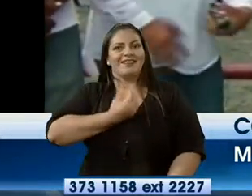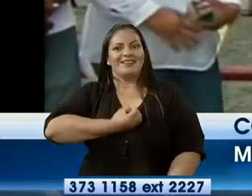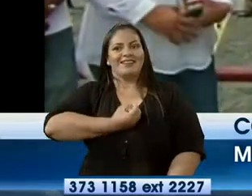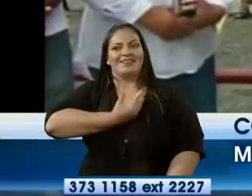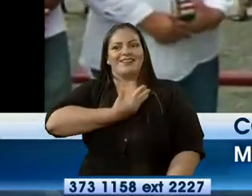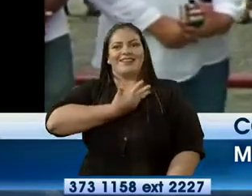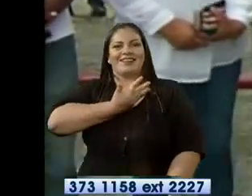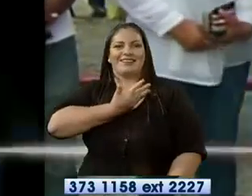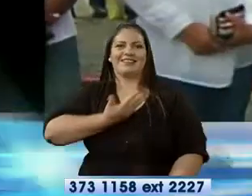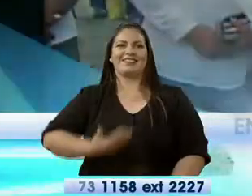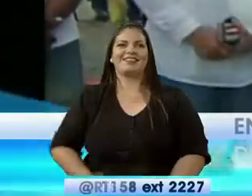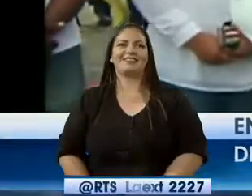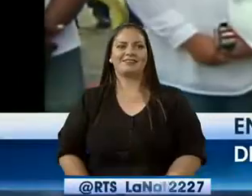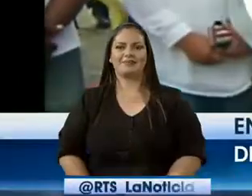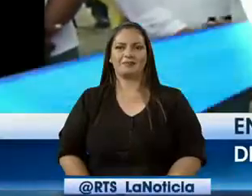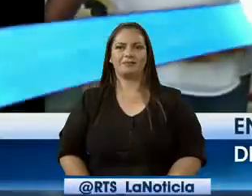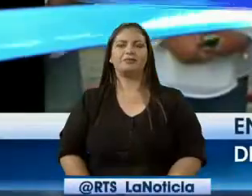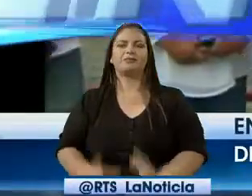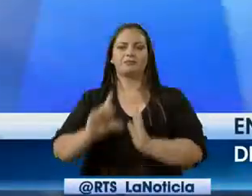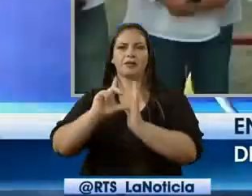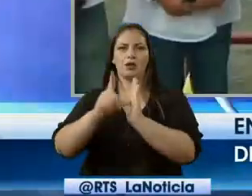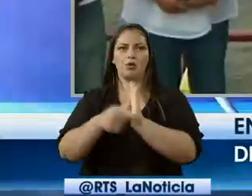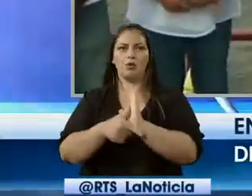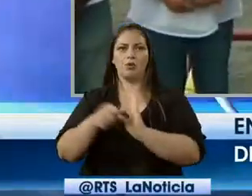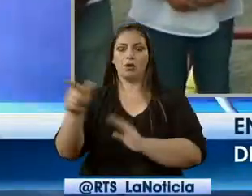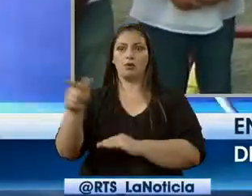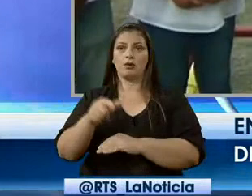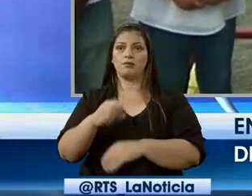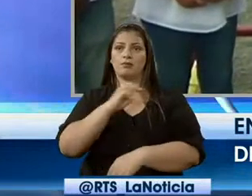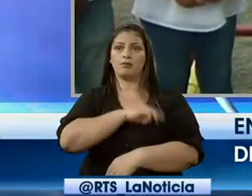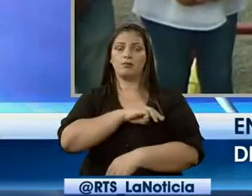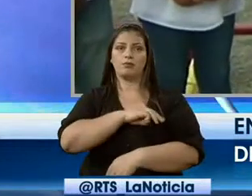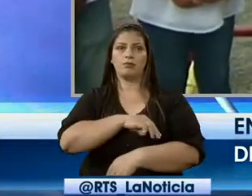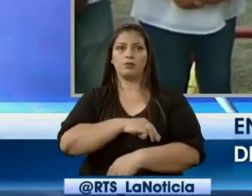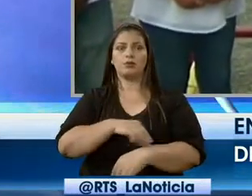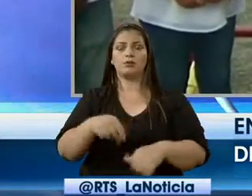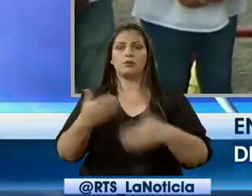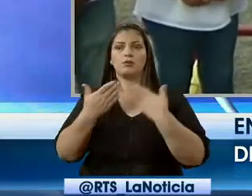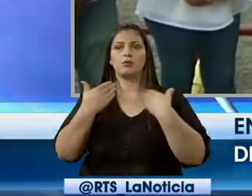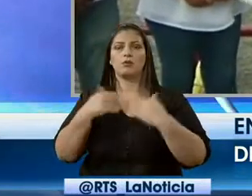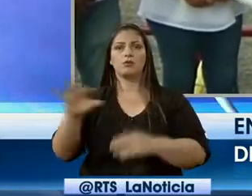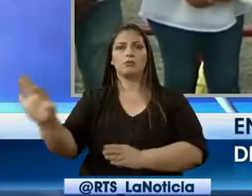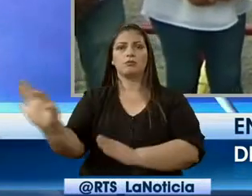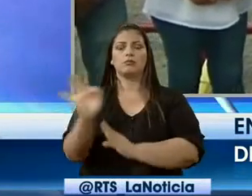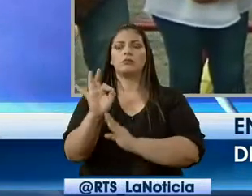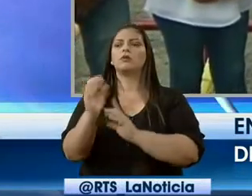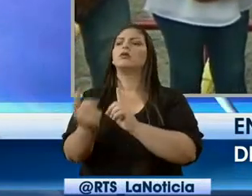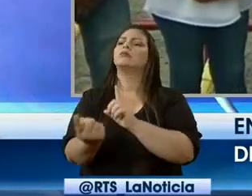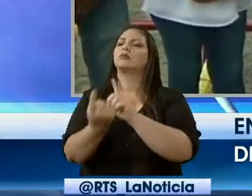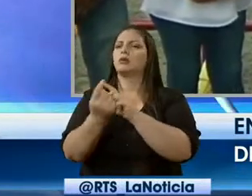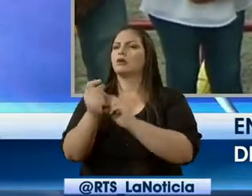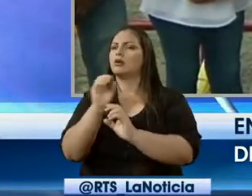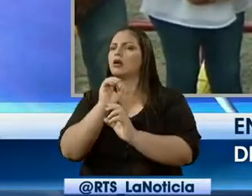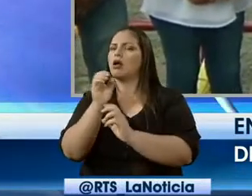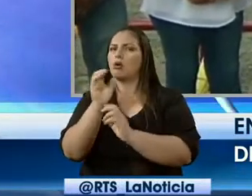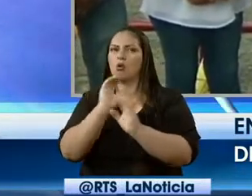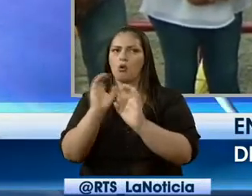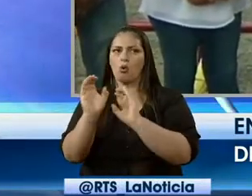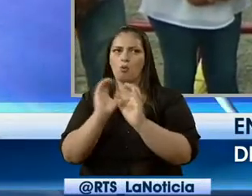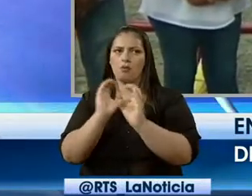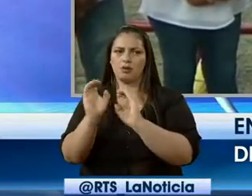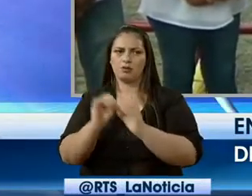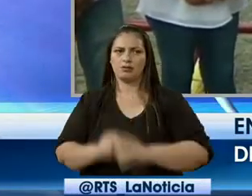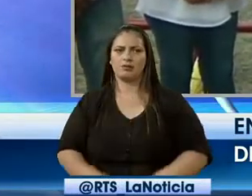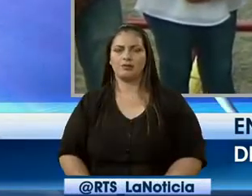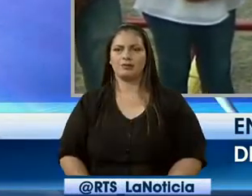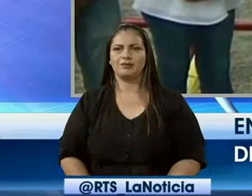a conversar con una delegada muy especial del municipio de Guayaquil para que nos siga contando y motivando también a las otras familias, a otros